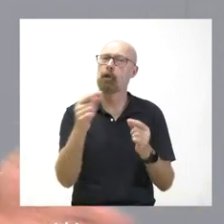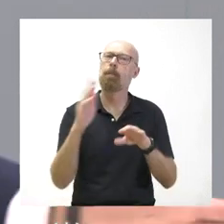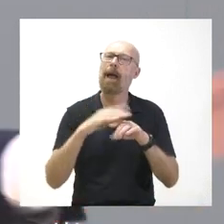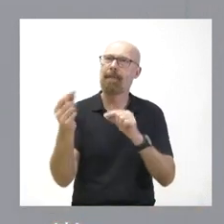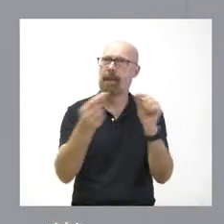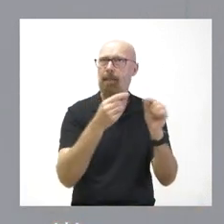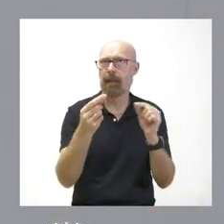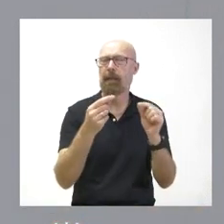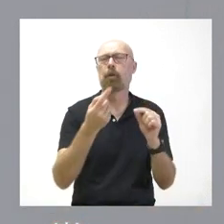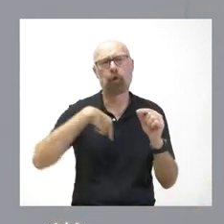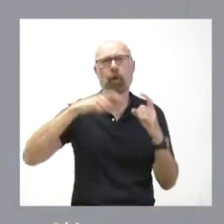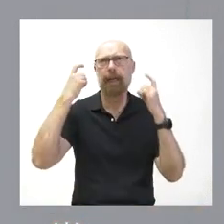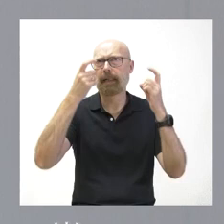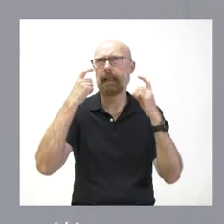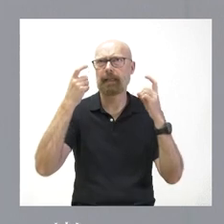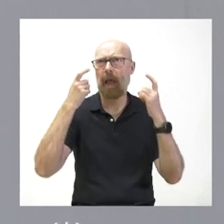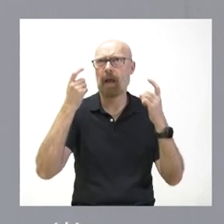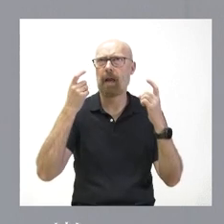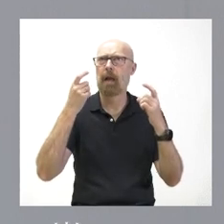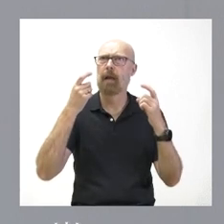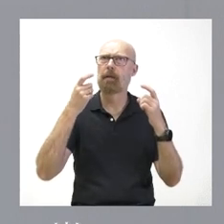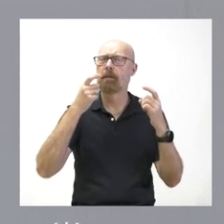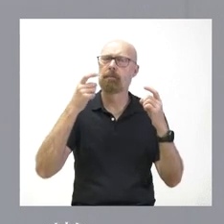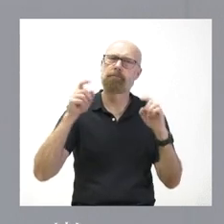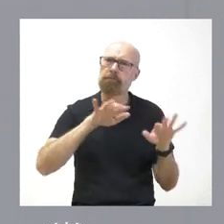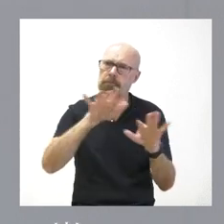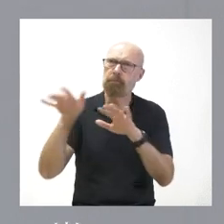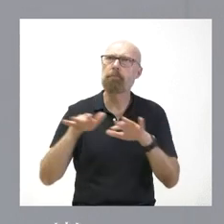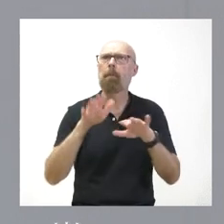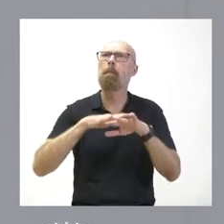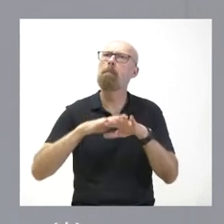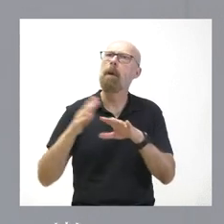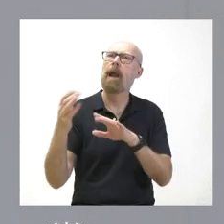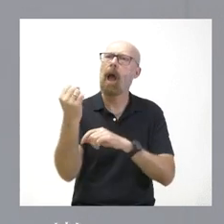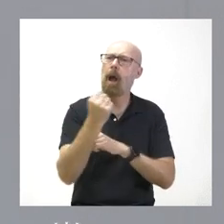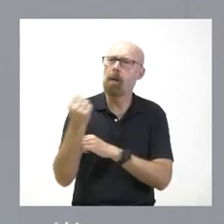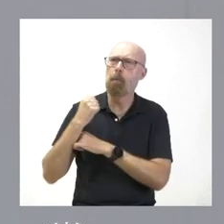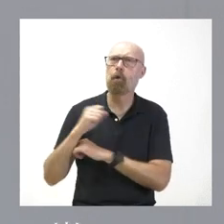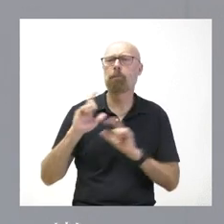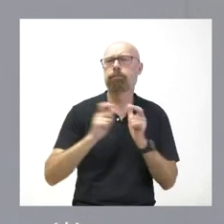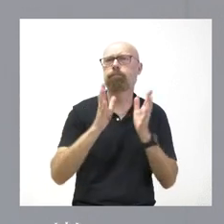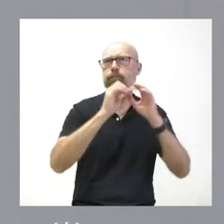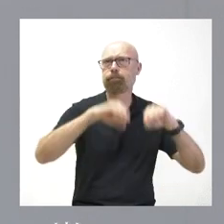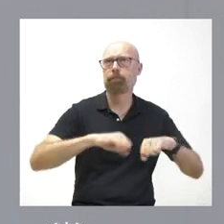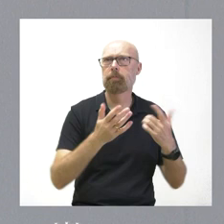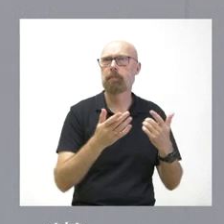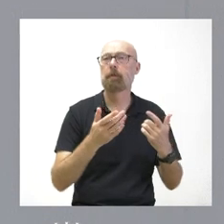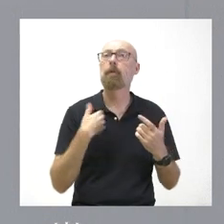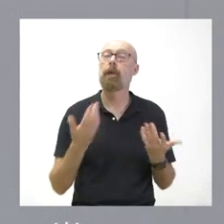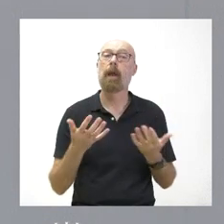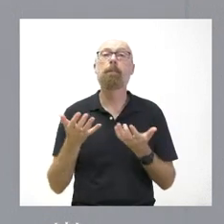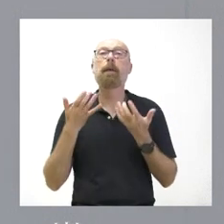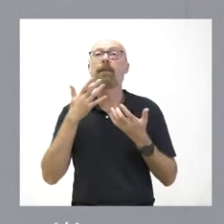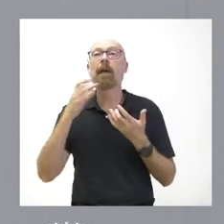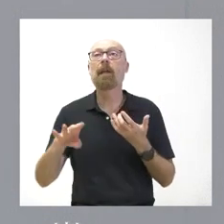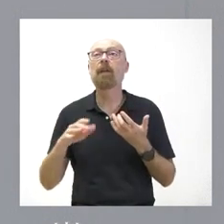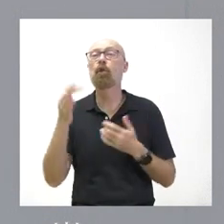ar hacer todos los esfuerzos de convencimiento de disuasión para que esto sea una realidad A quién beneficia beneficia un